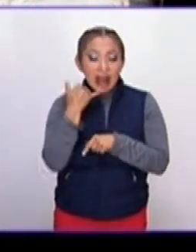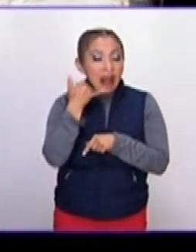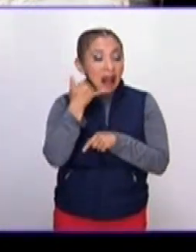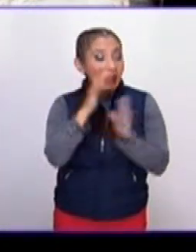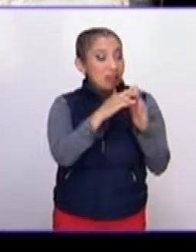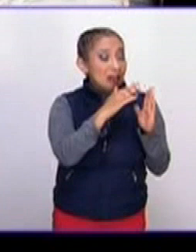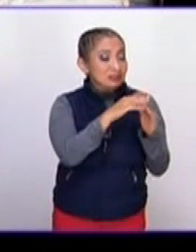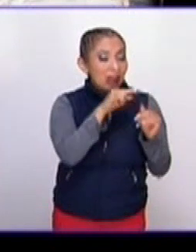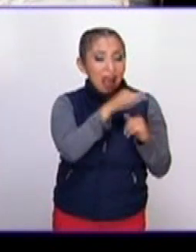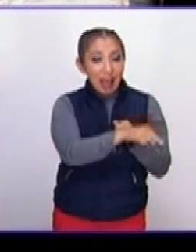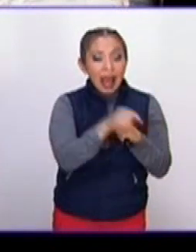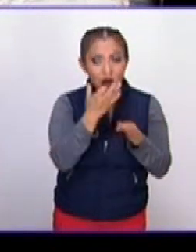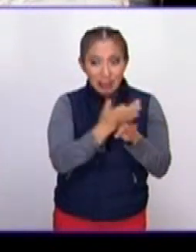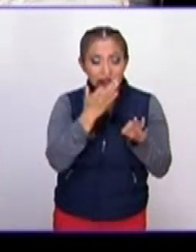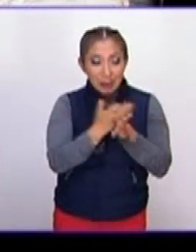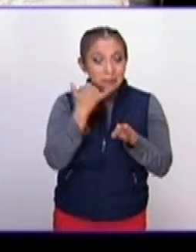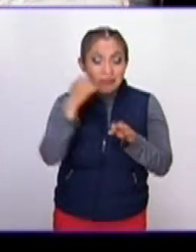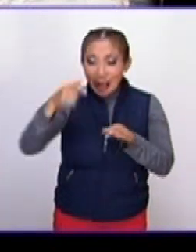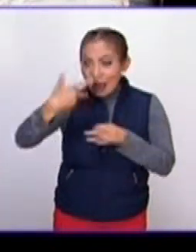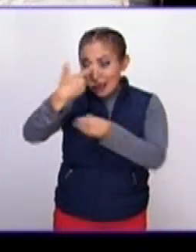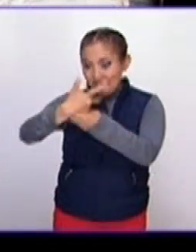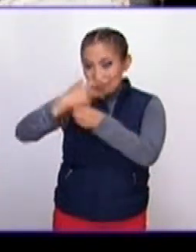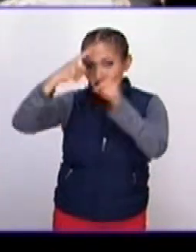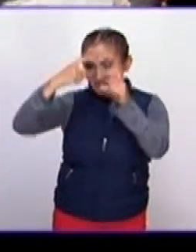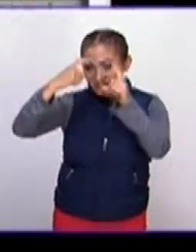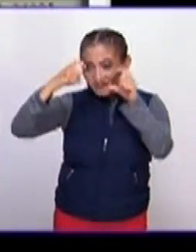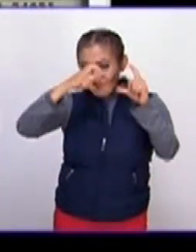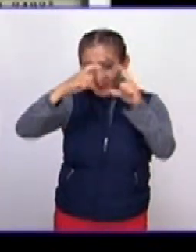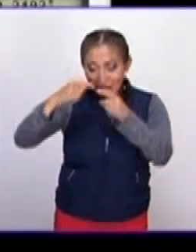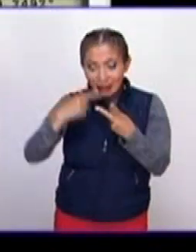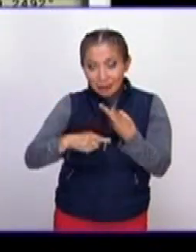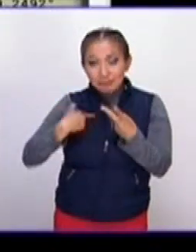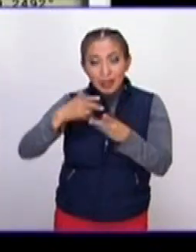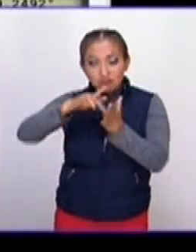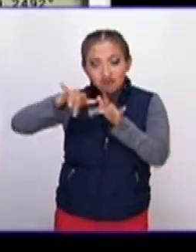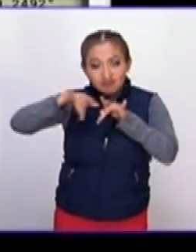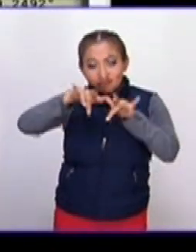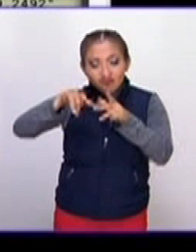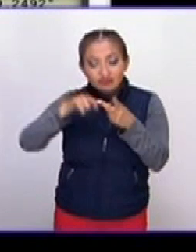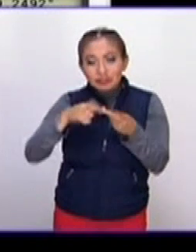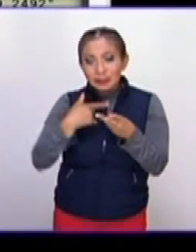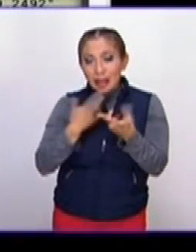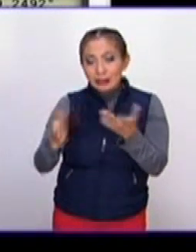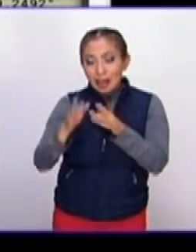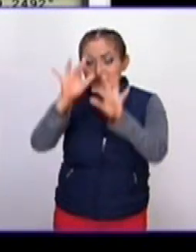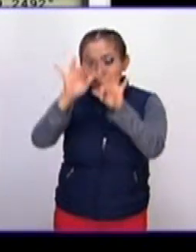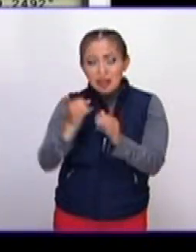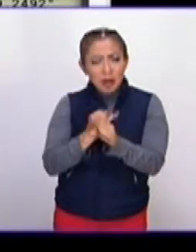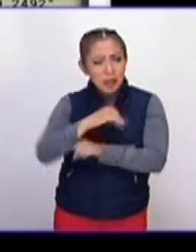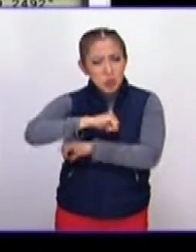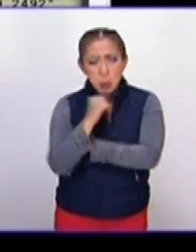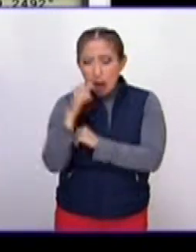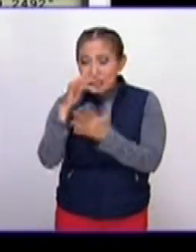casa, en este mismo aparato traemos la cámara fotográfica, tenemos una grabadora, tenemos una base de datos, es